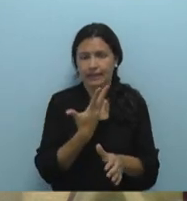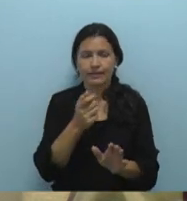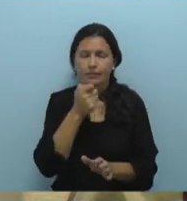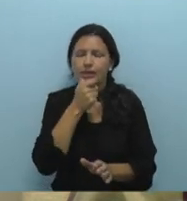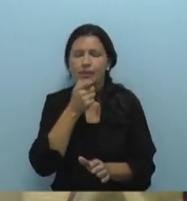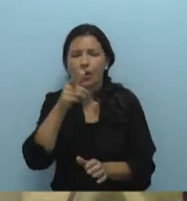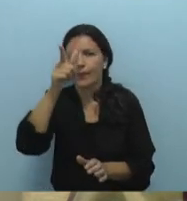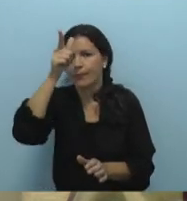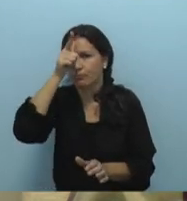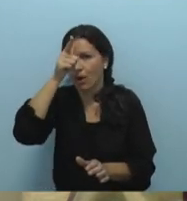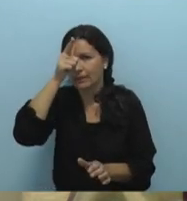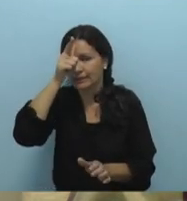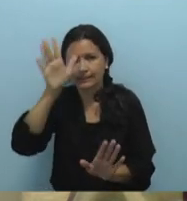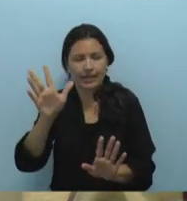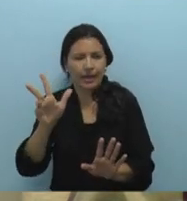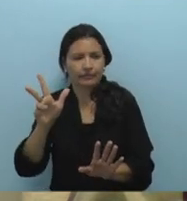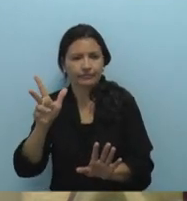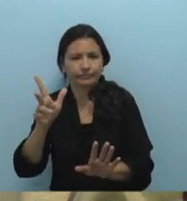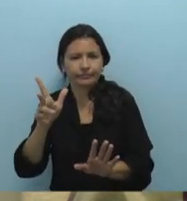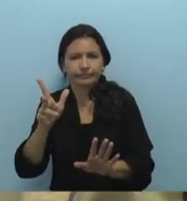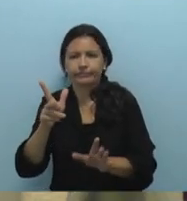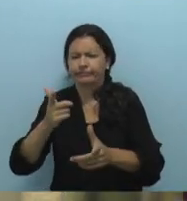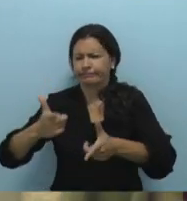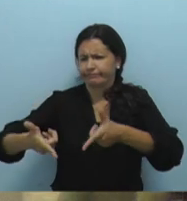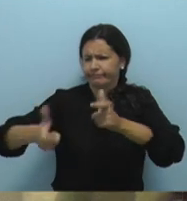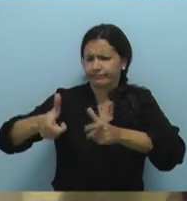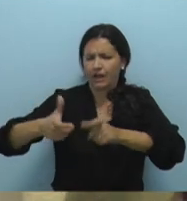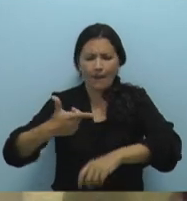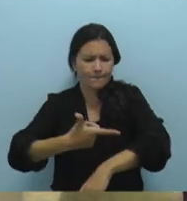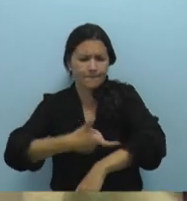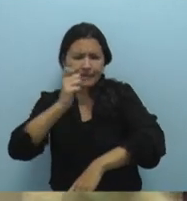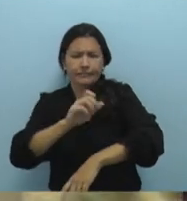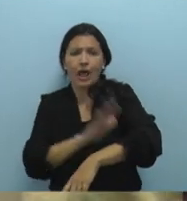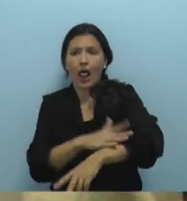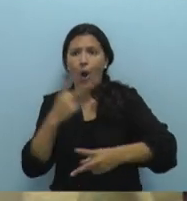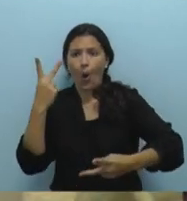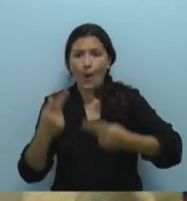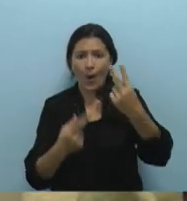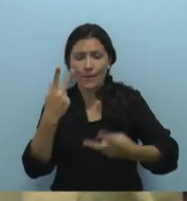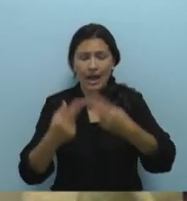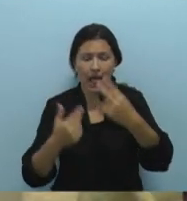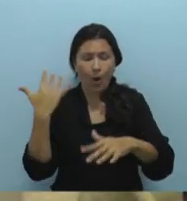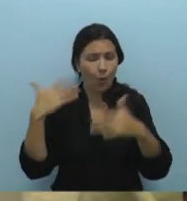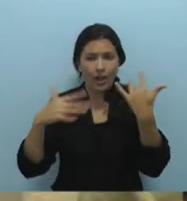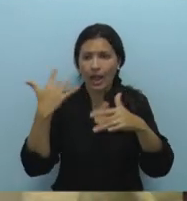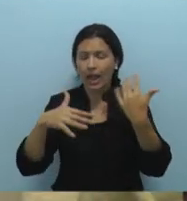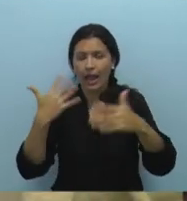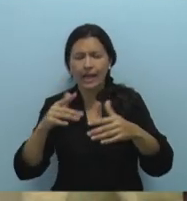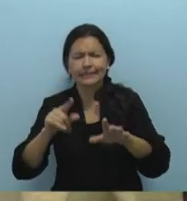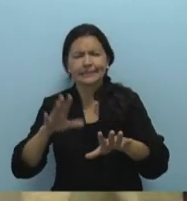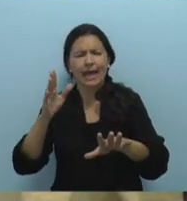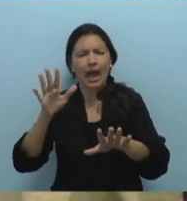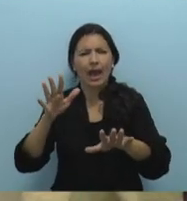policía que es herido en la ciudad de Rosario, lo tienen que operar de urgencia en un efector privado, tiene que